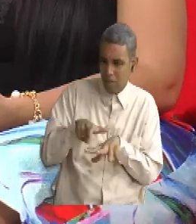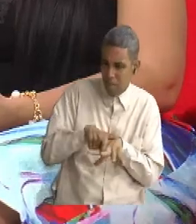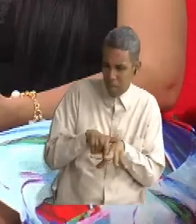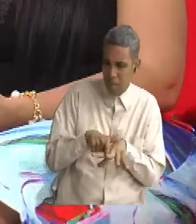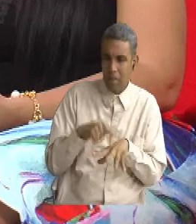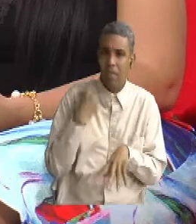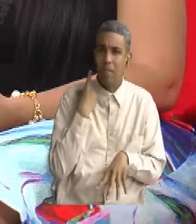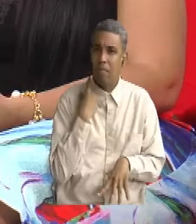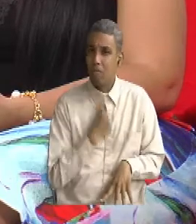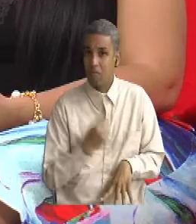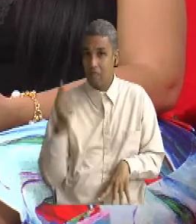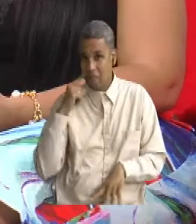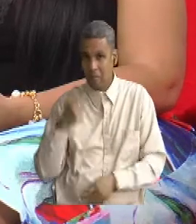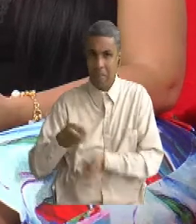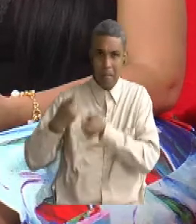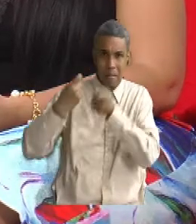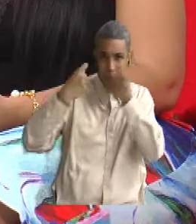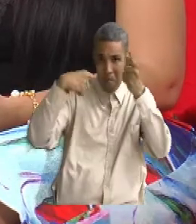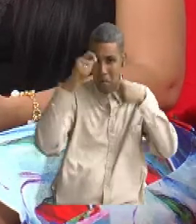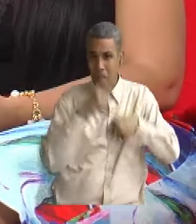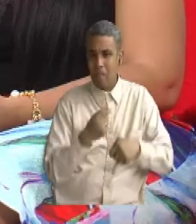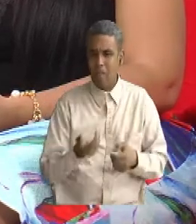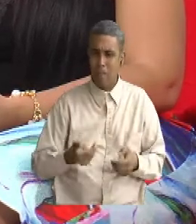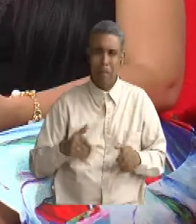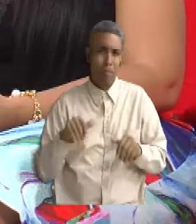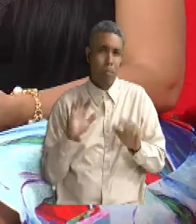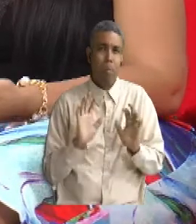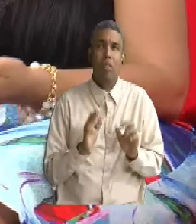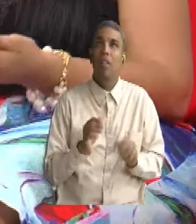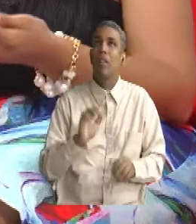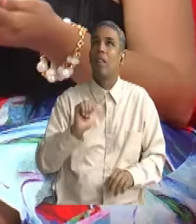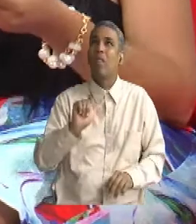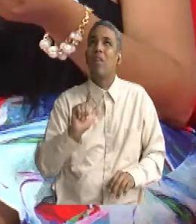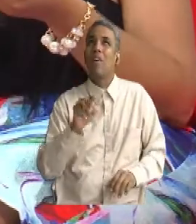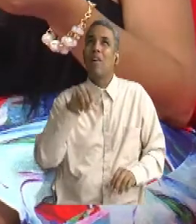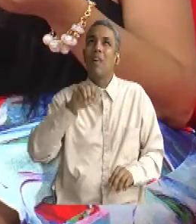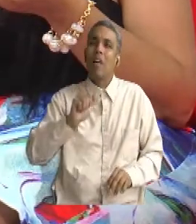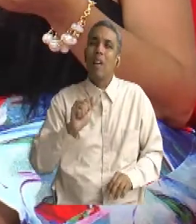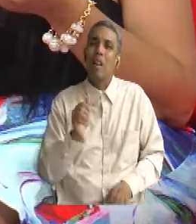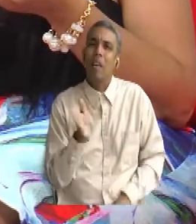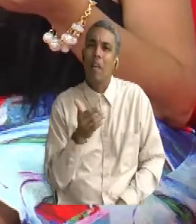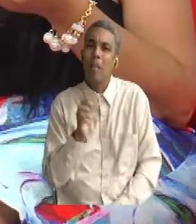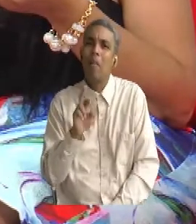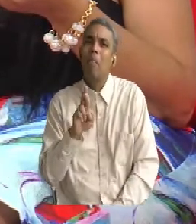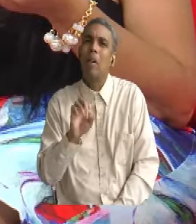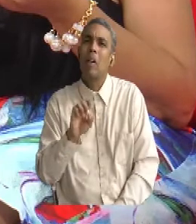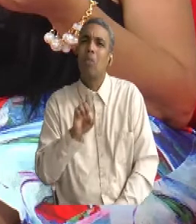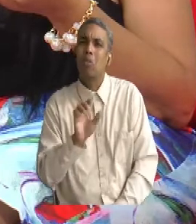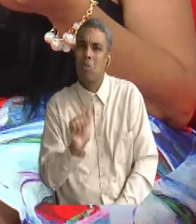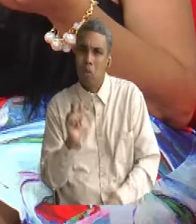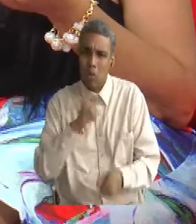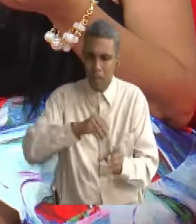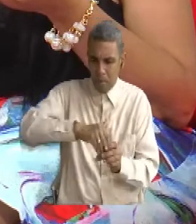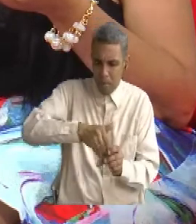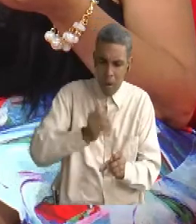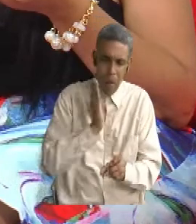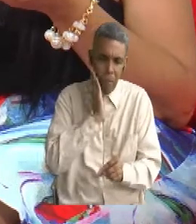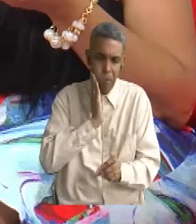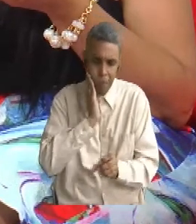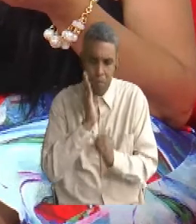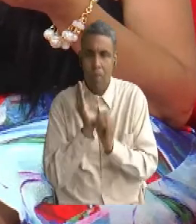También está, recuérdame qué más, bueno, va a estar Alma Rosa, que ella vende sus productos capilares y productos de belleza,